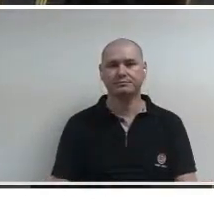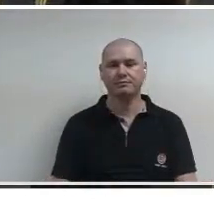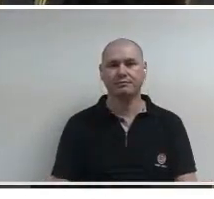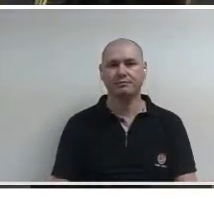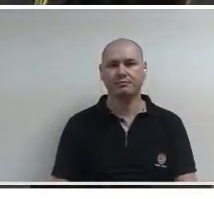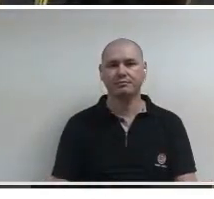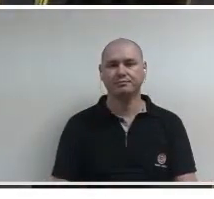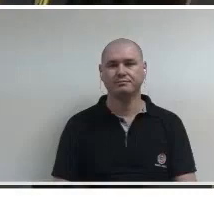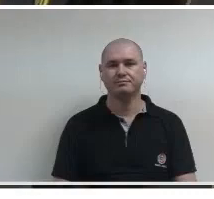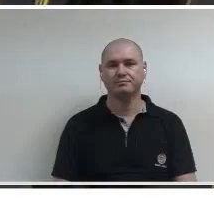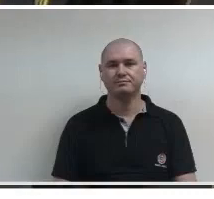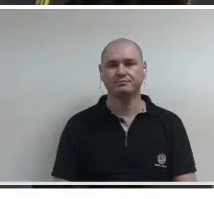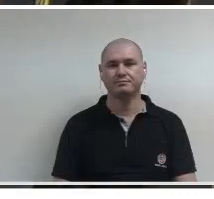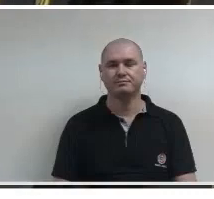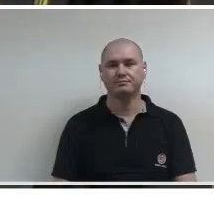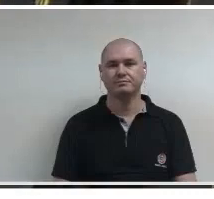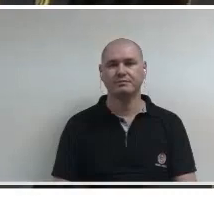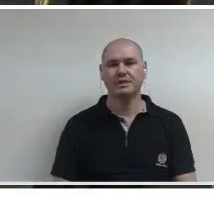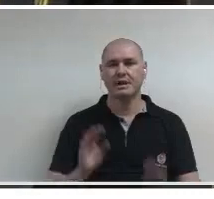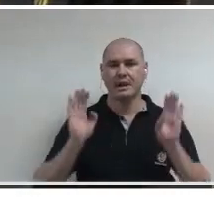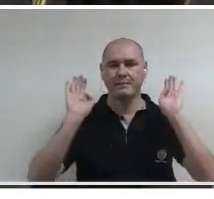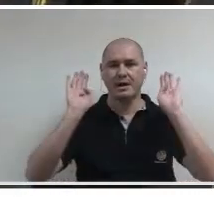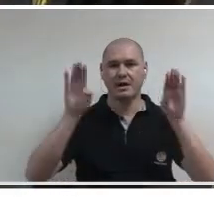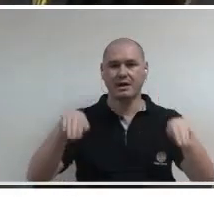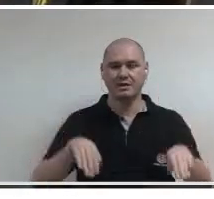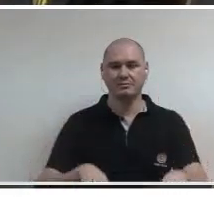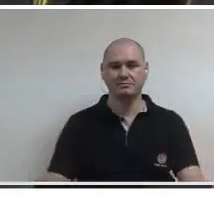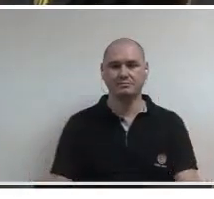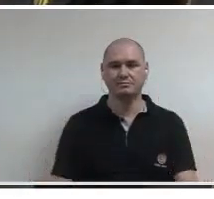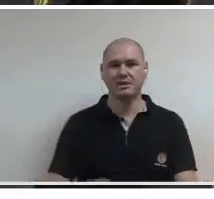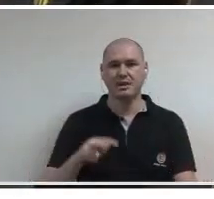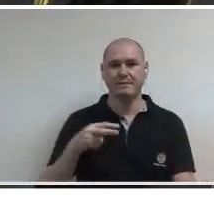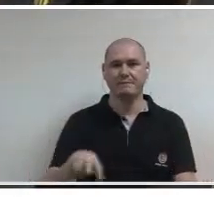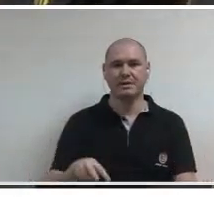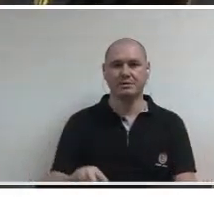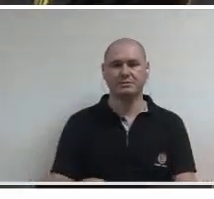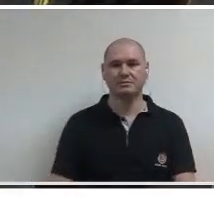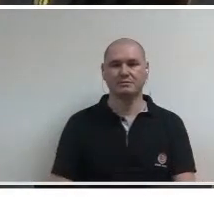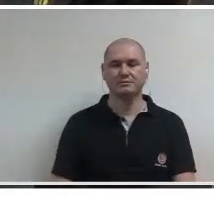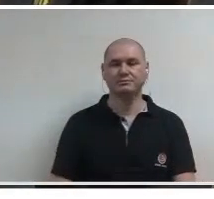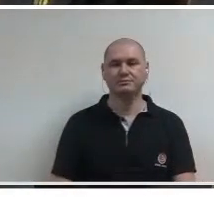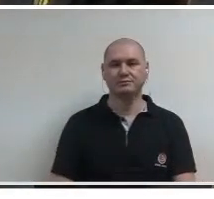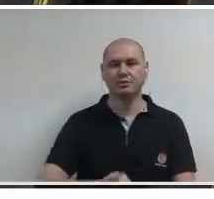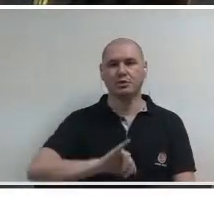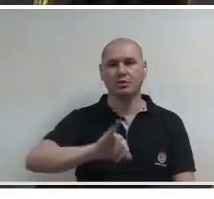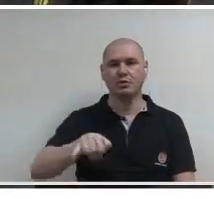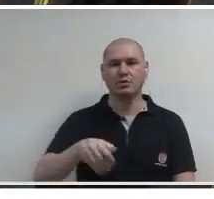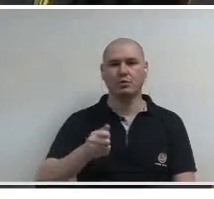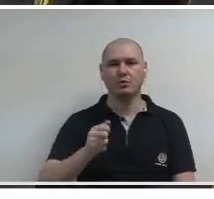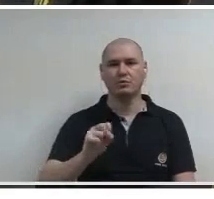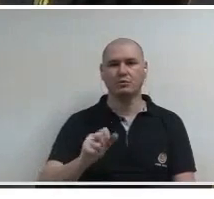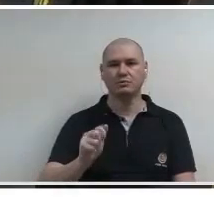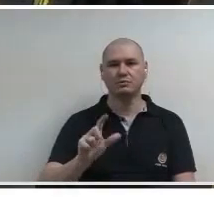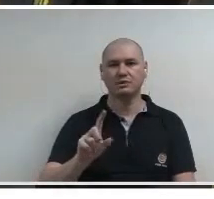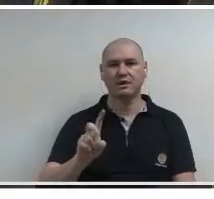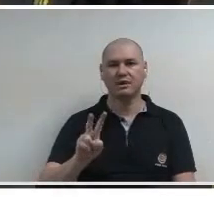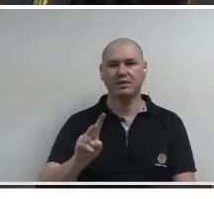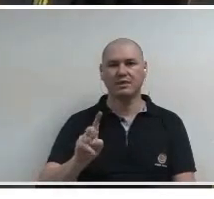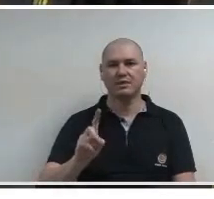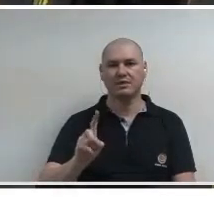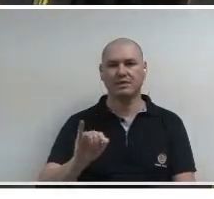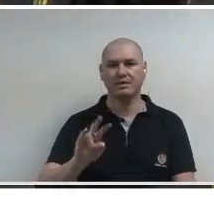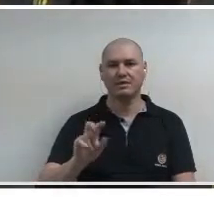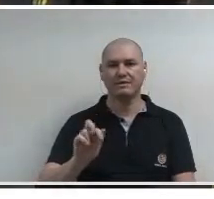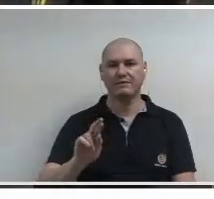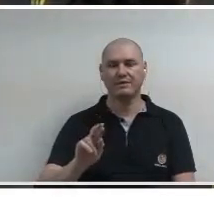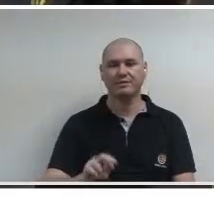hecho, íbamos a happy, y nada, porque está Pepe Oicoa, Luque, San Lorenzo, Riré, Lambareña, en B, J. Augusto